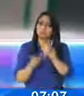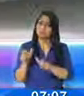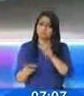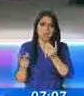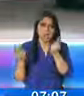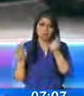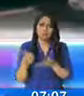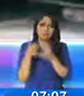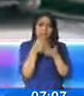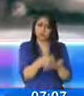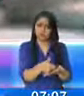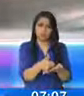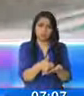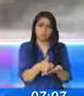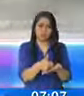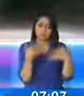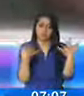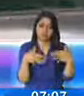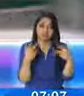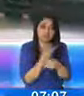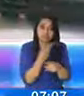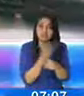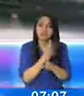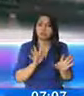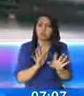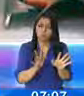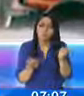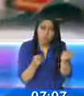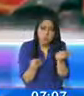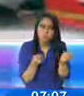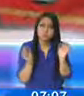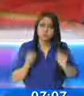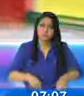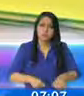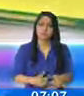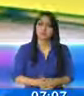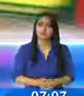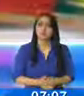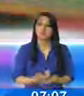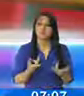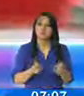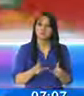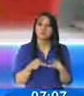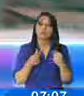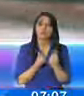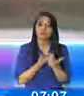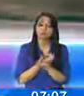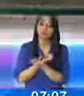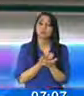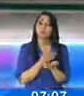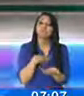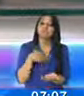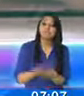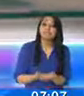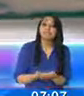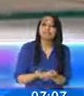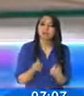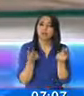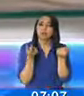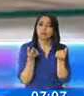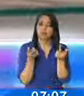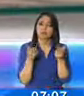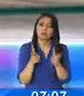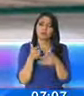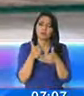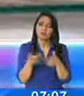evitar que la situación llegue a mayores consecuencias y el pronto arribo de los miembros del cuerpo de bomberos sirvió